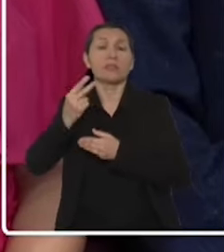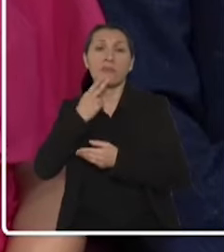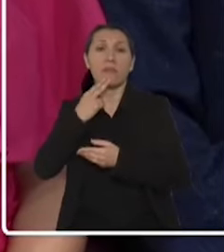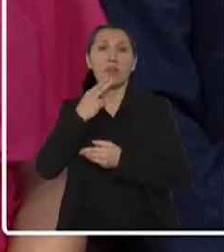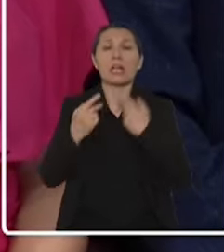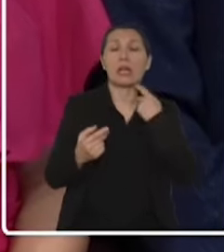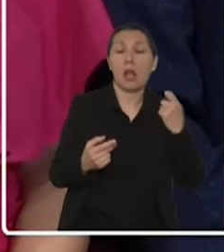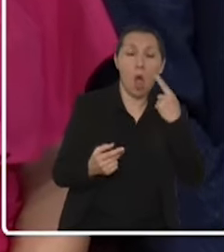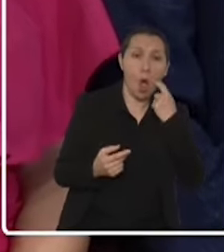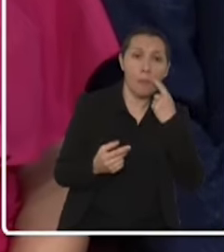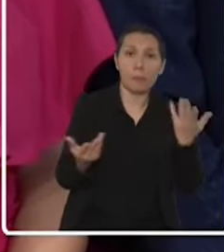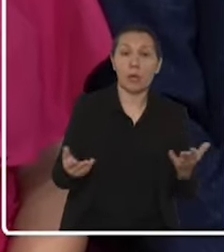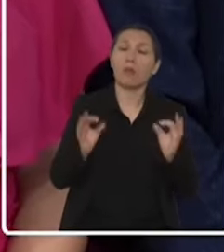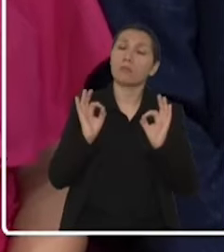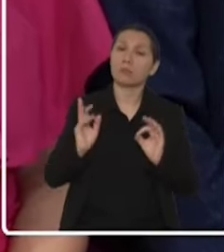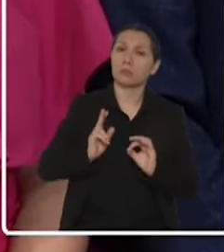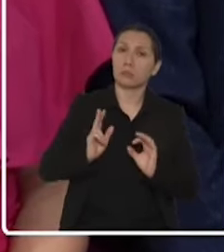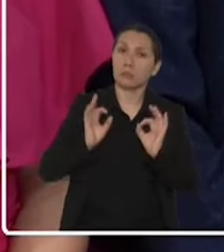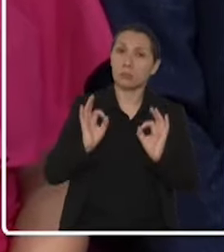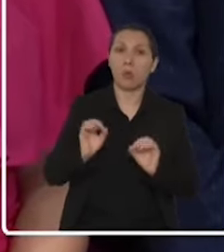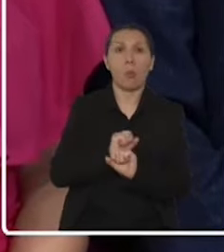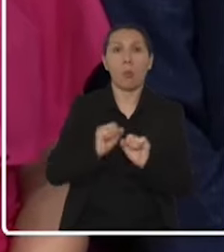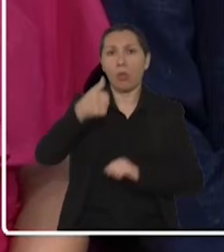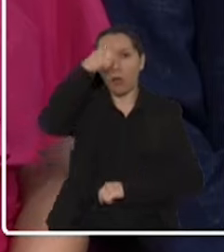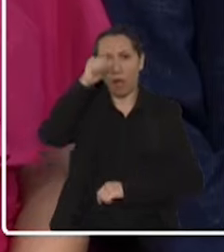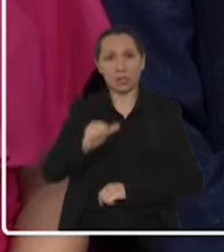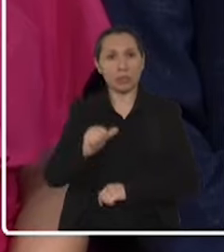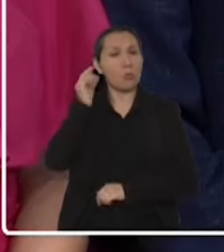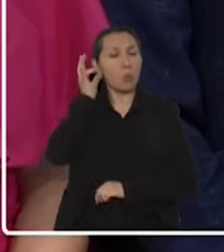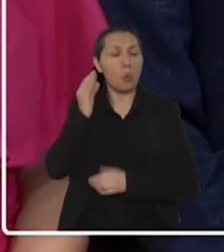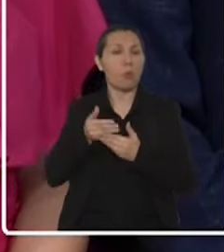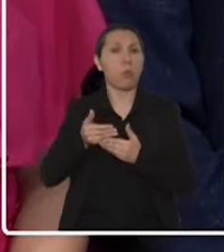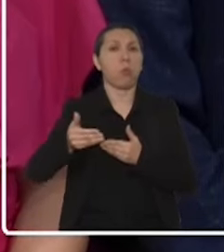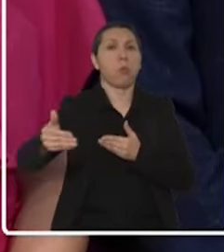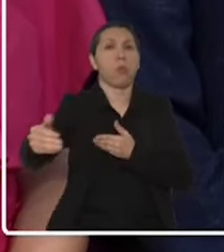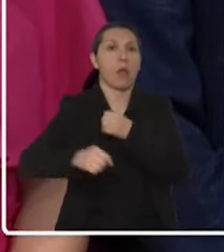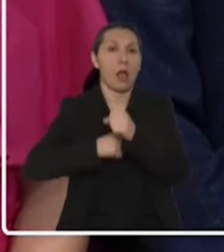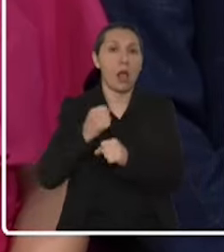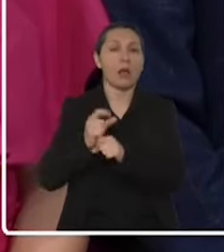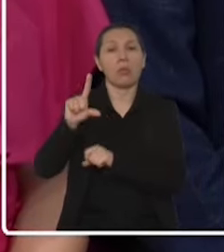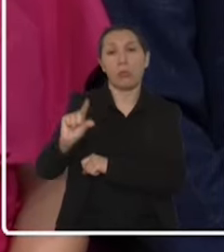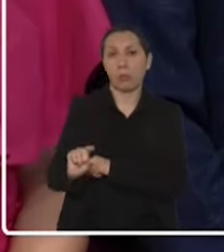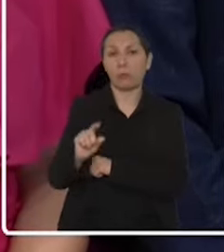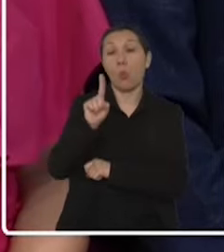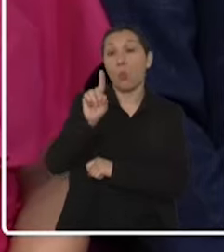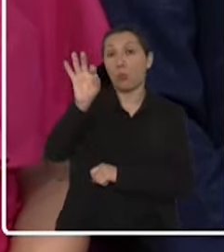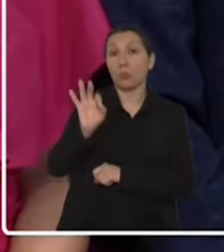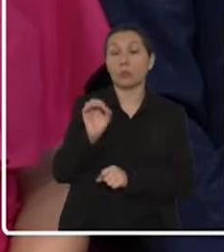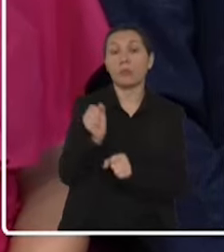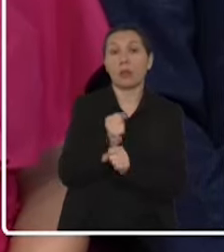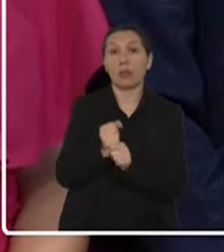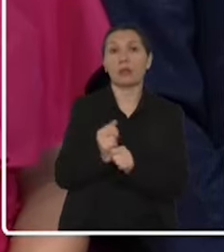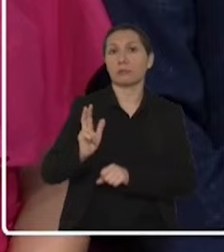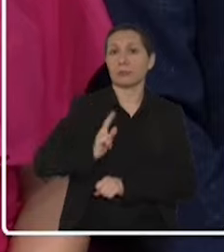buena noticia para las sociedades civilizadas. No puede ser una razón de castigo. Por eso requerimos también de ese 1% para empleo